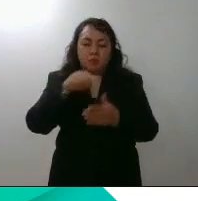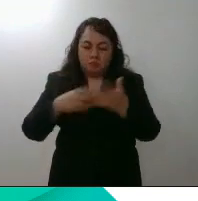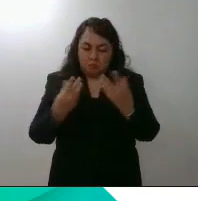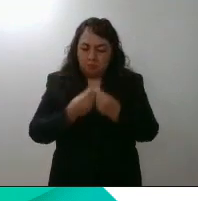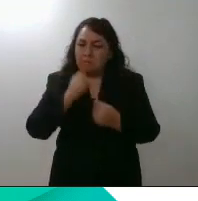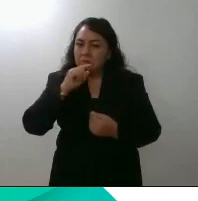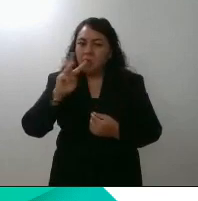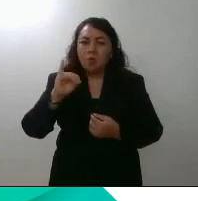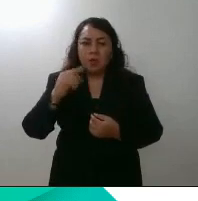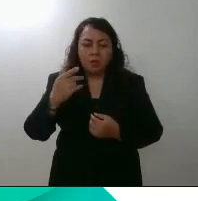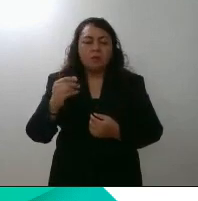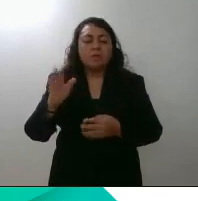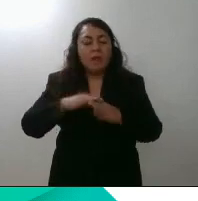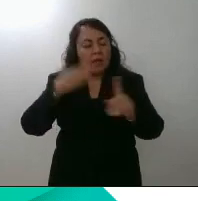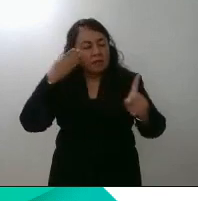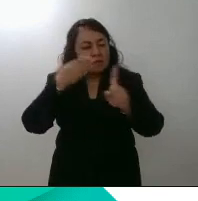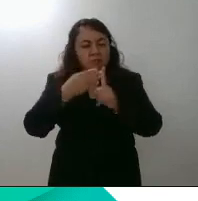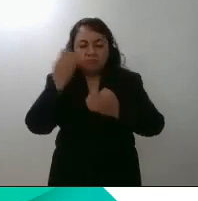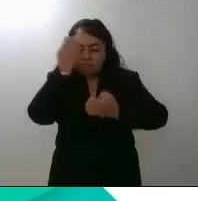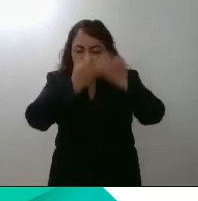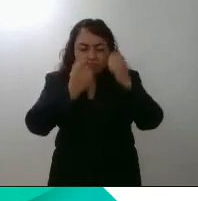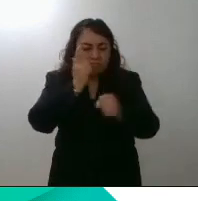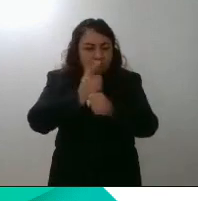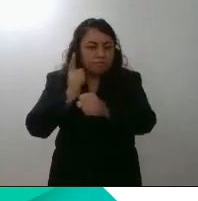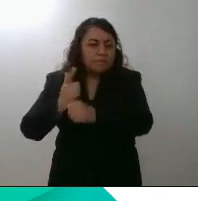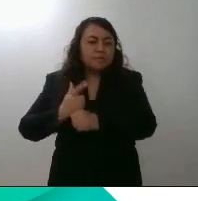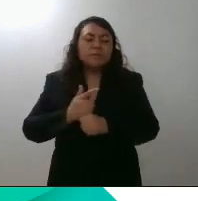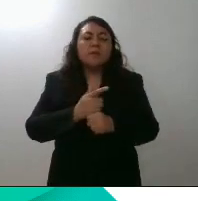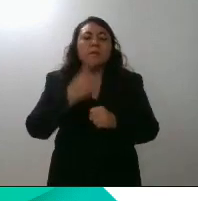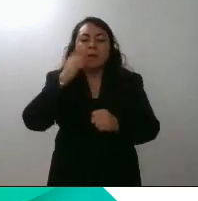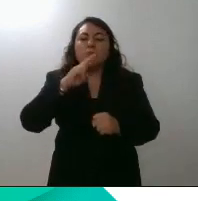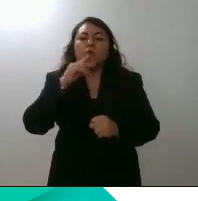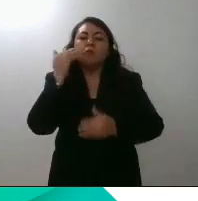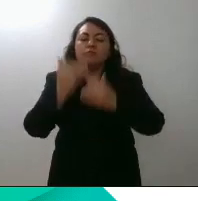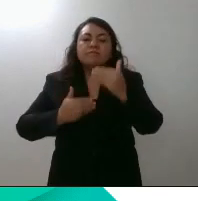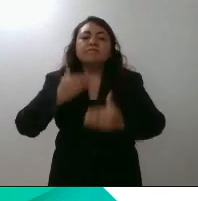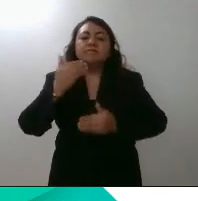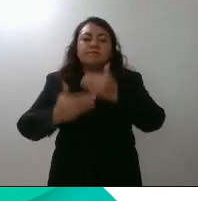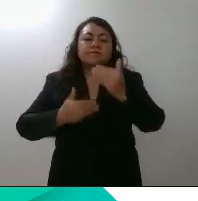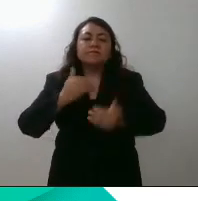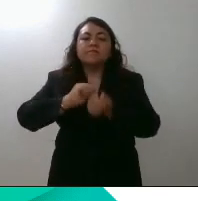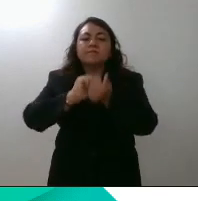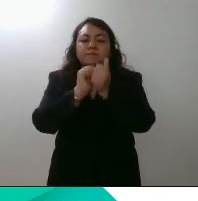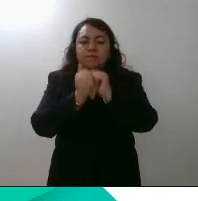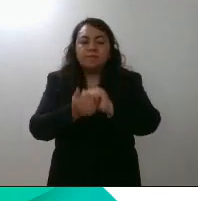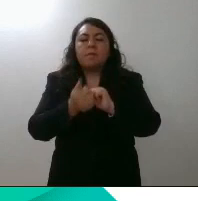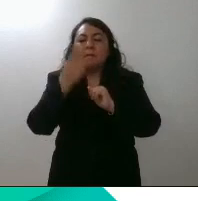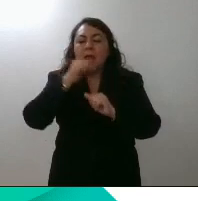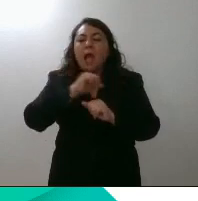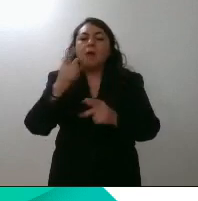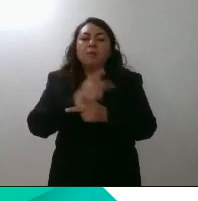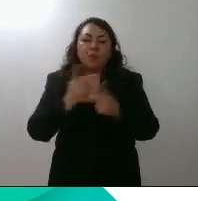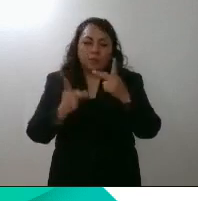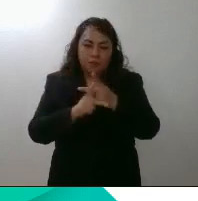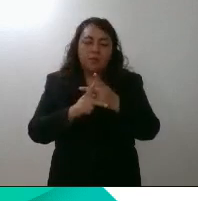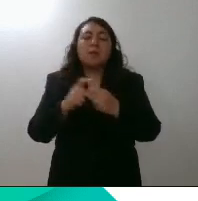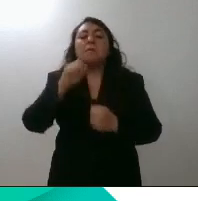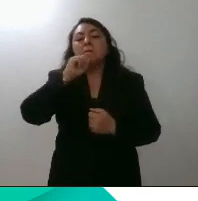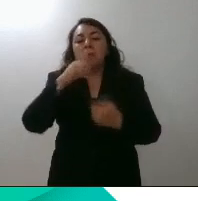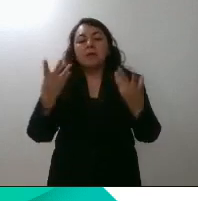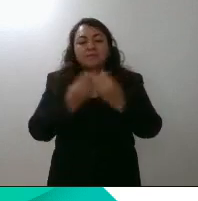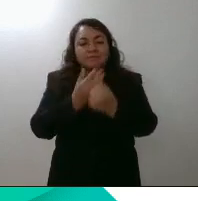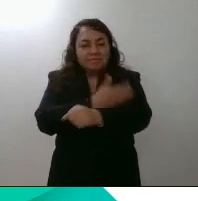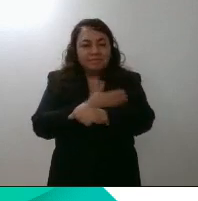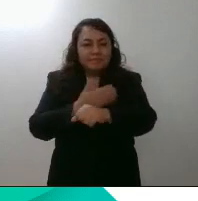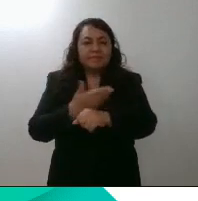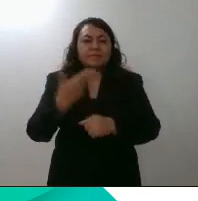se centra en el descubrimiento, análisis y diseño en la mejora continua de procesos y productos. También nos